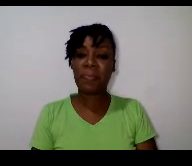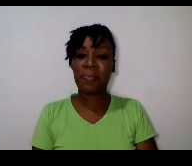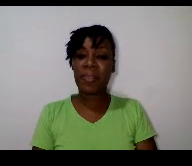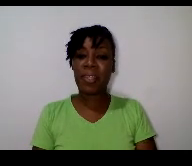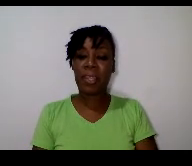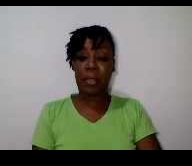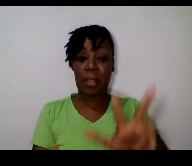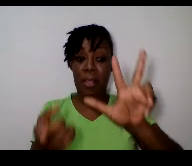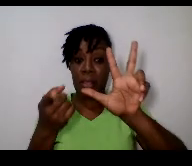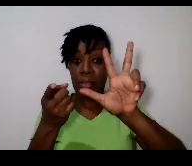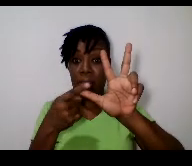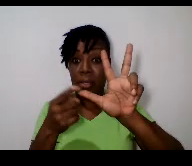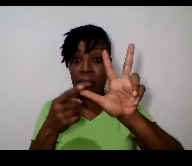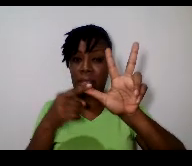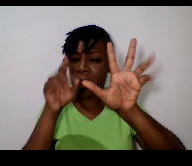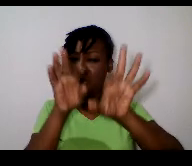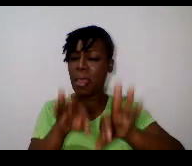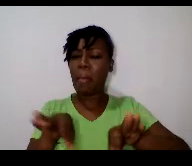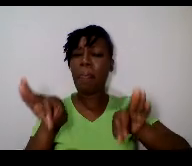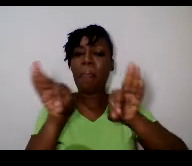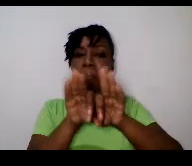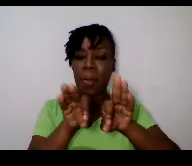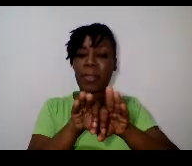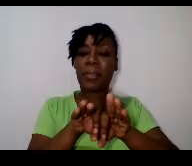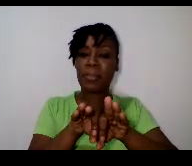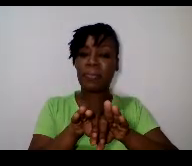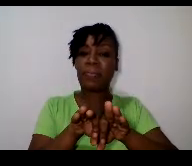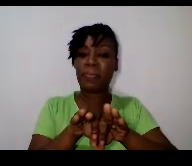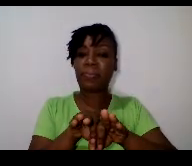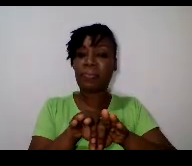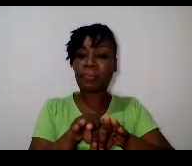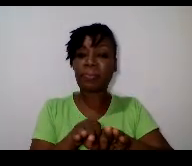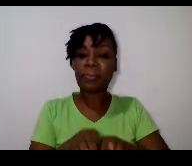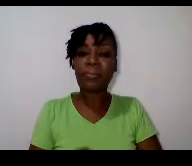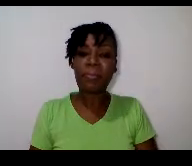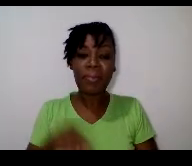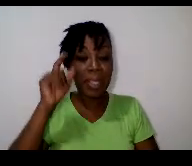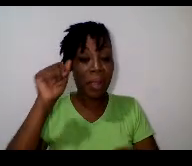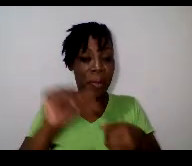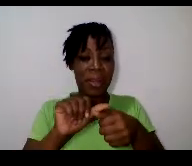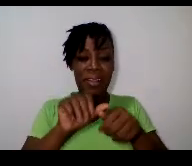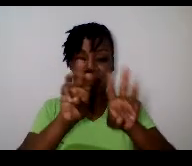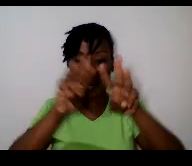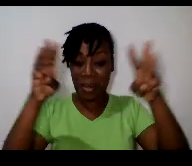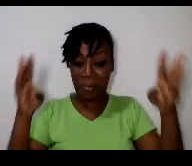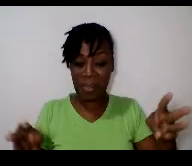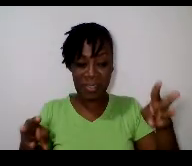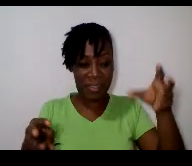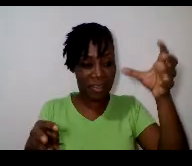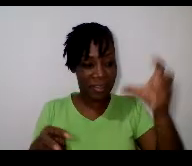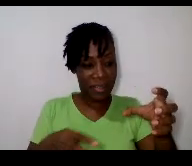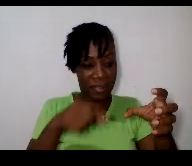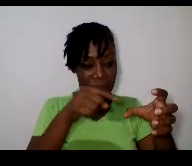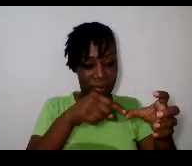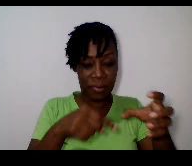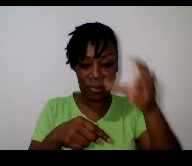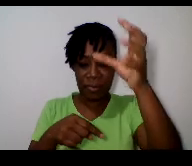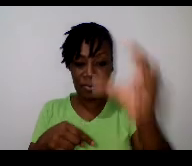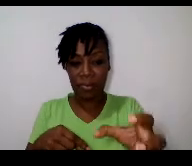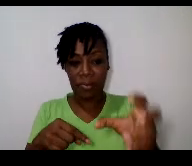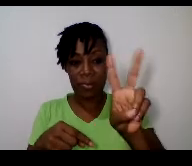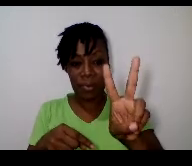área fundamental en esta pata de esta mesa tiene que ver con